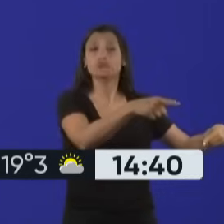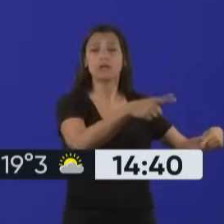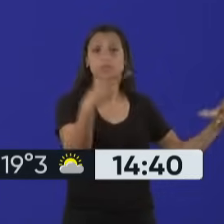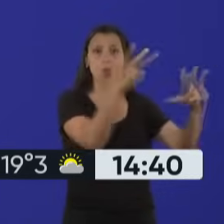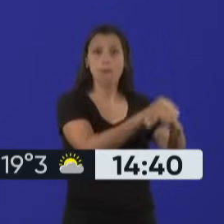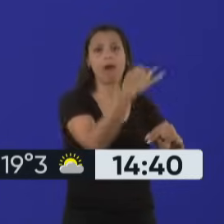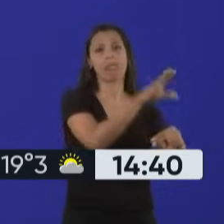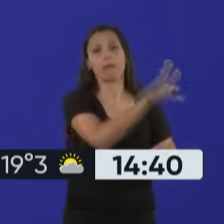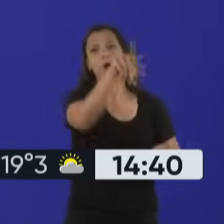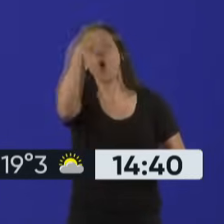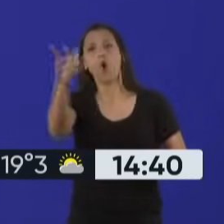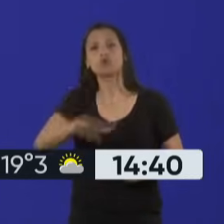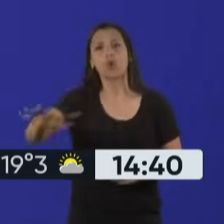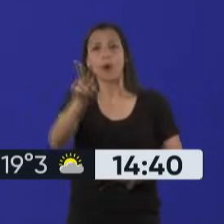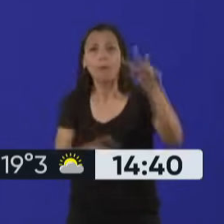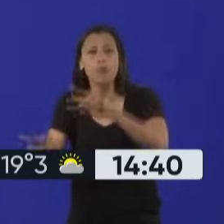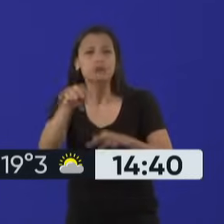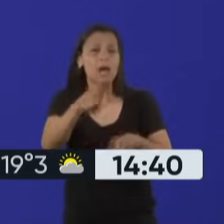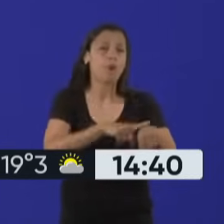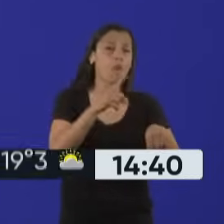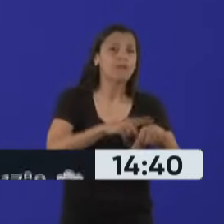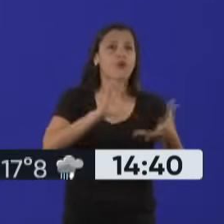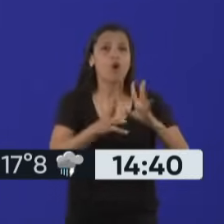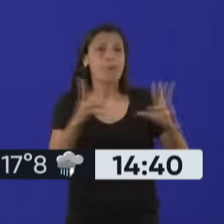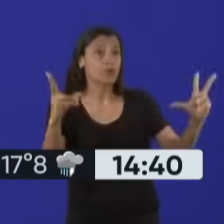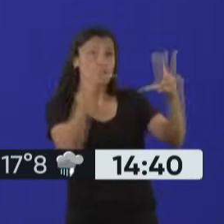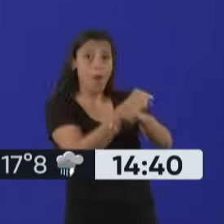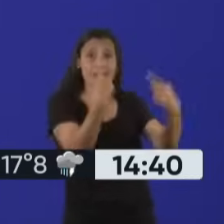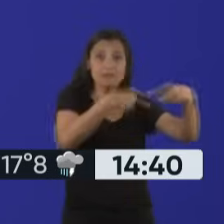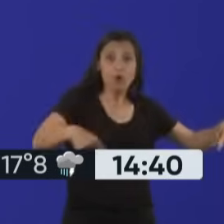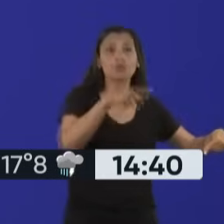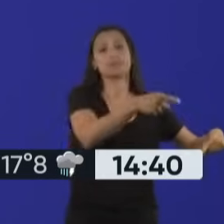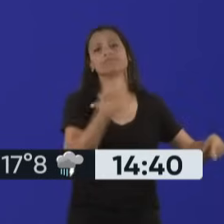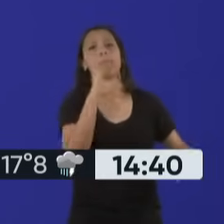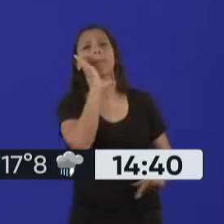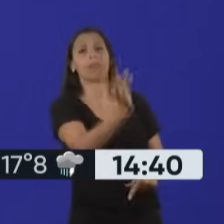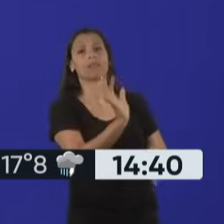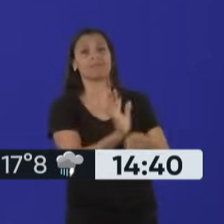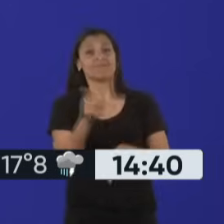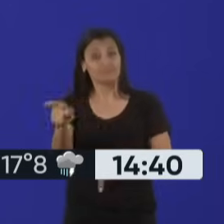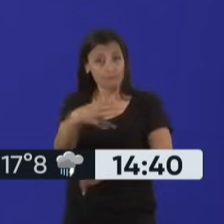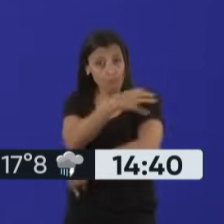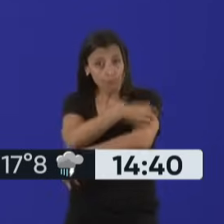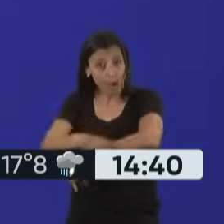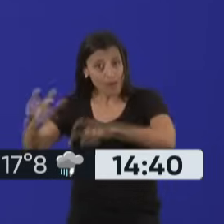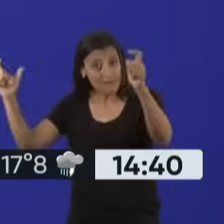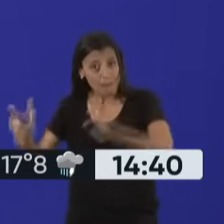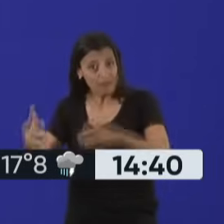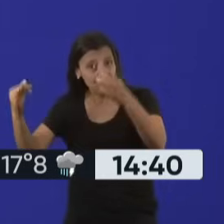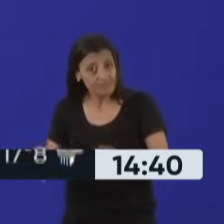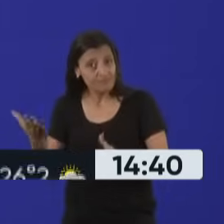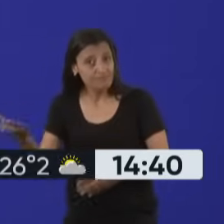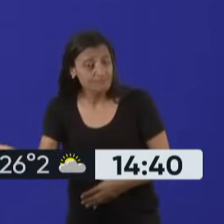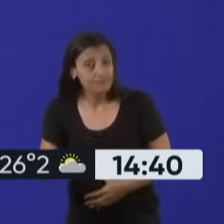ustedes corregían por todas esas cosas, eso queda plasmado en el indicador de pobreza que sigue